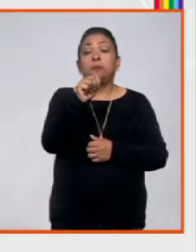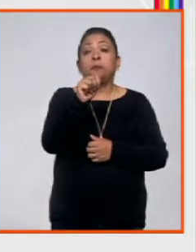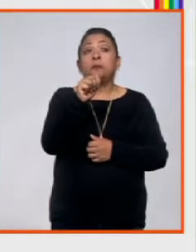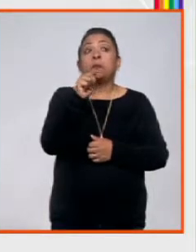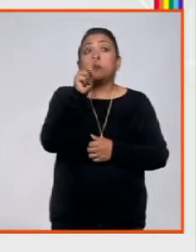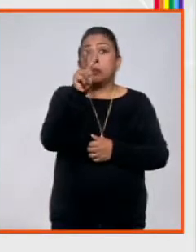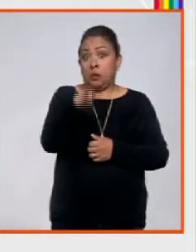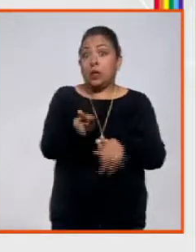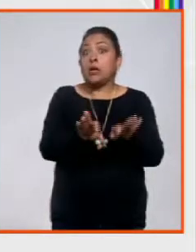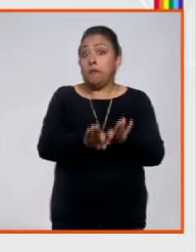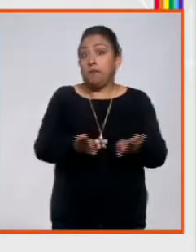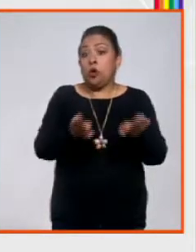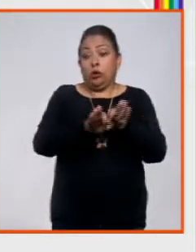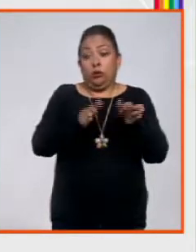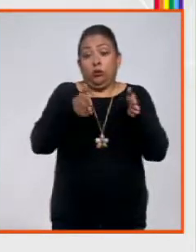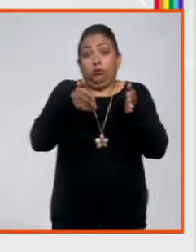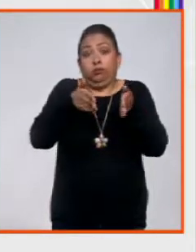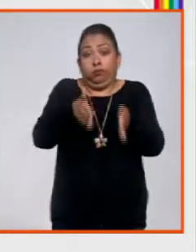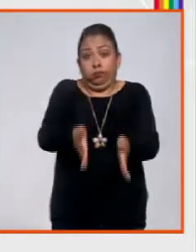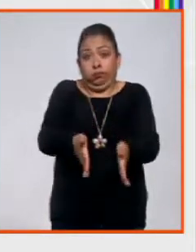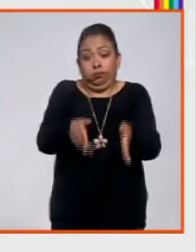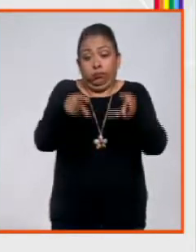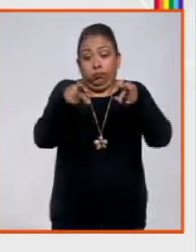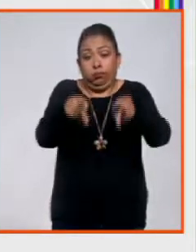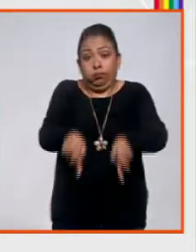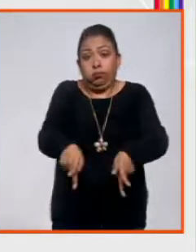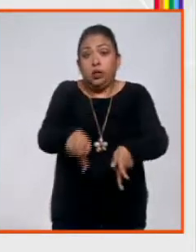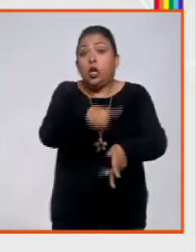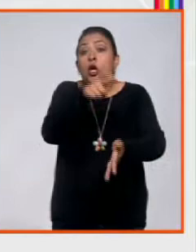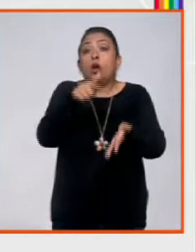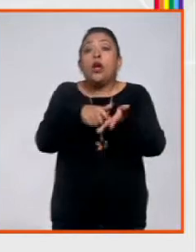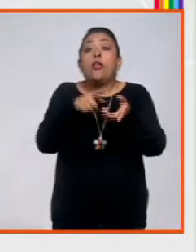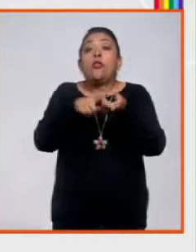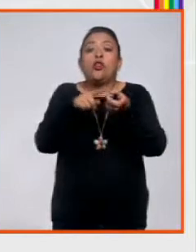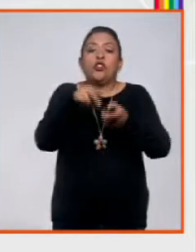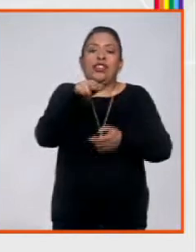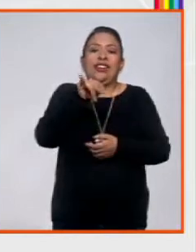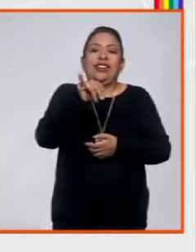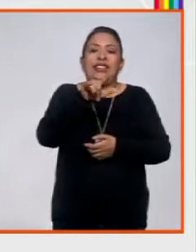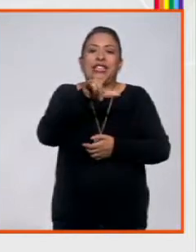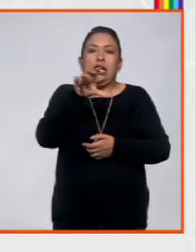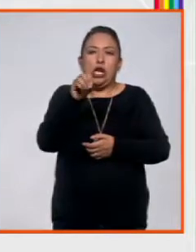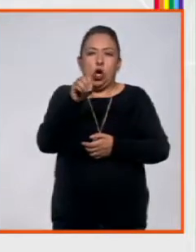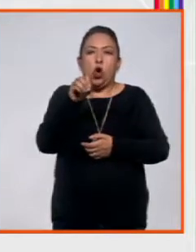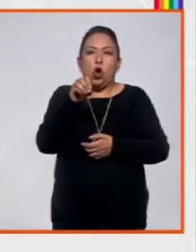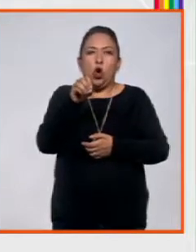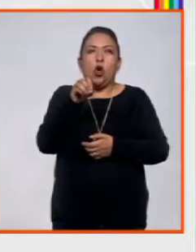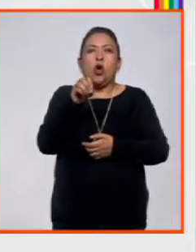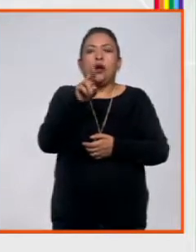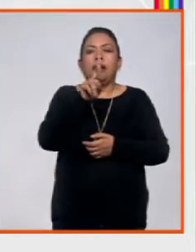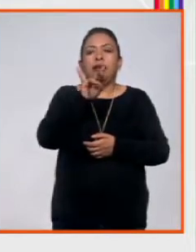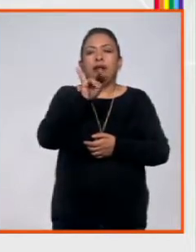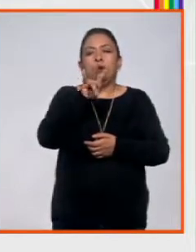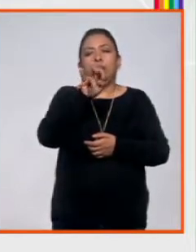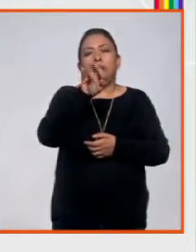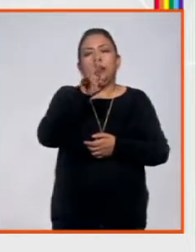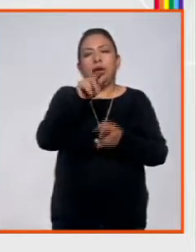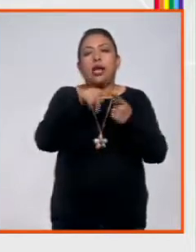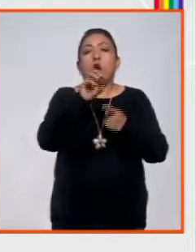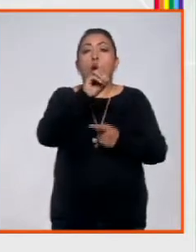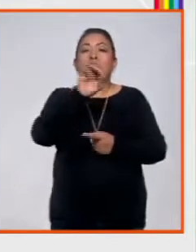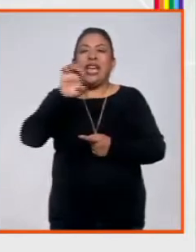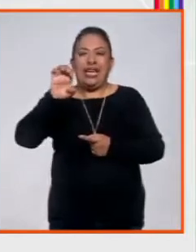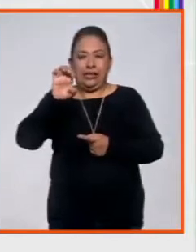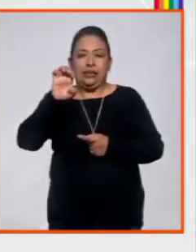una muy importante tumba en el alto nilo en la ribera oeste